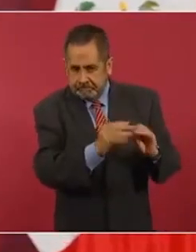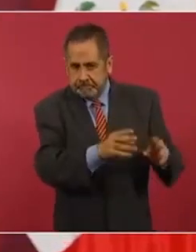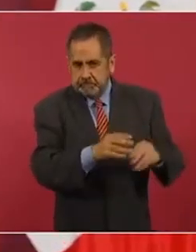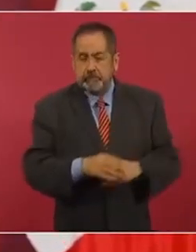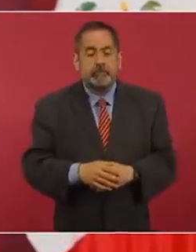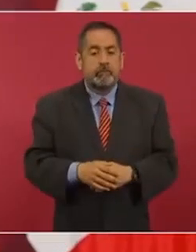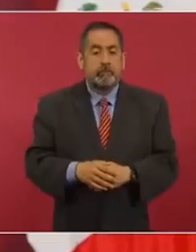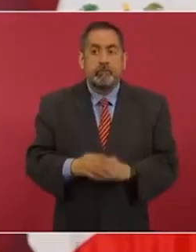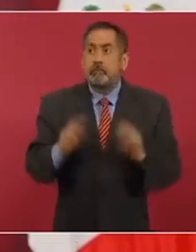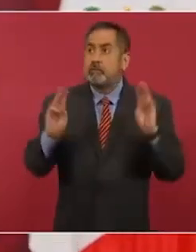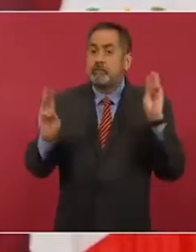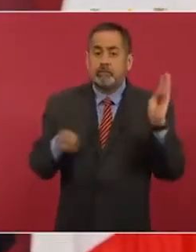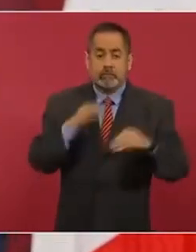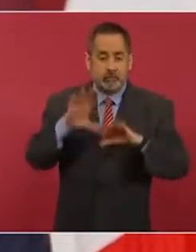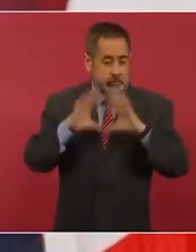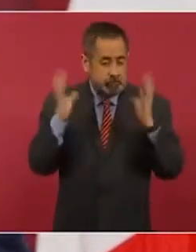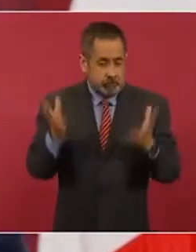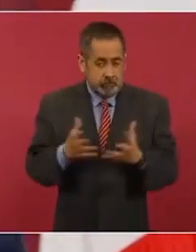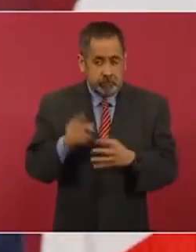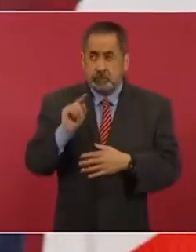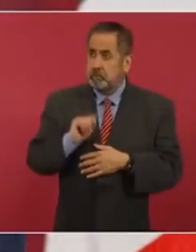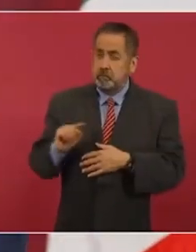no hay en el mundo